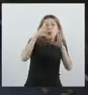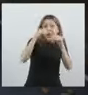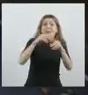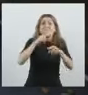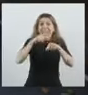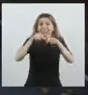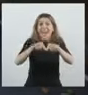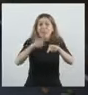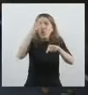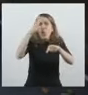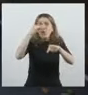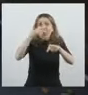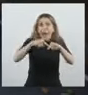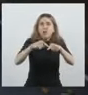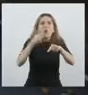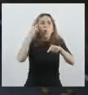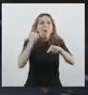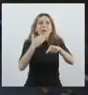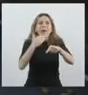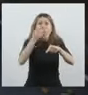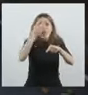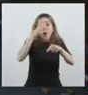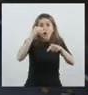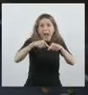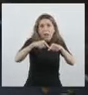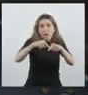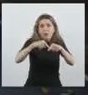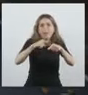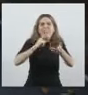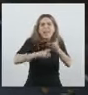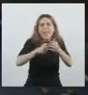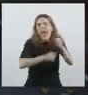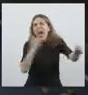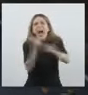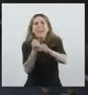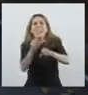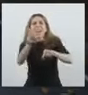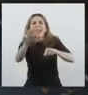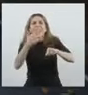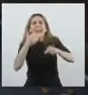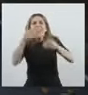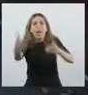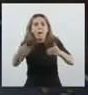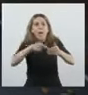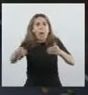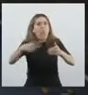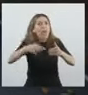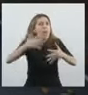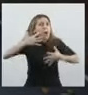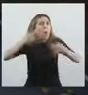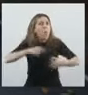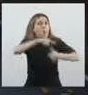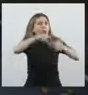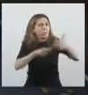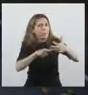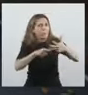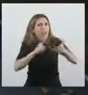viernes 9 de abril y durarán hasta el 30 de abril venidero. El Gobierno